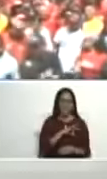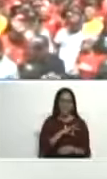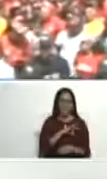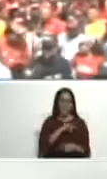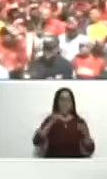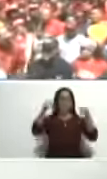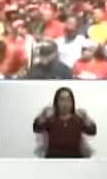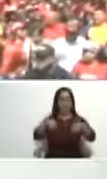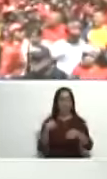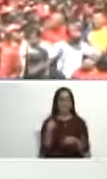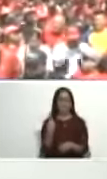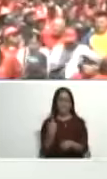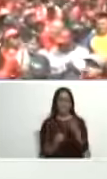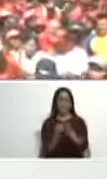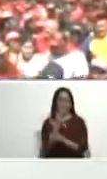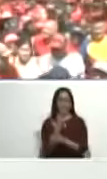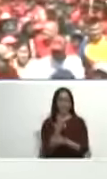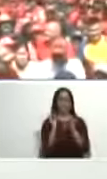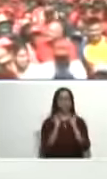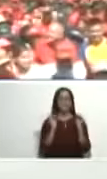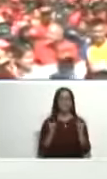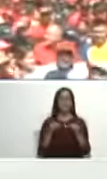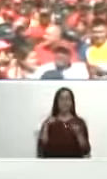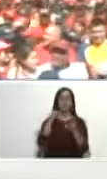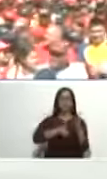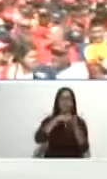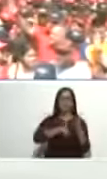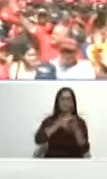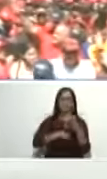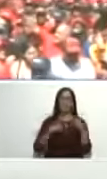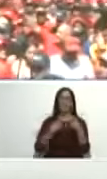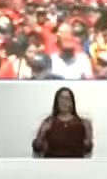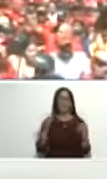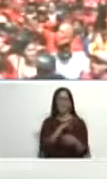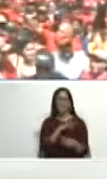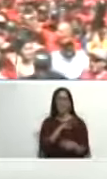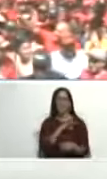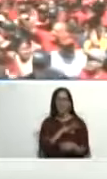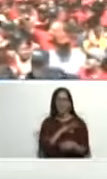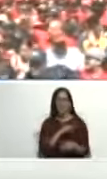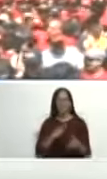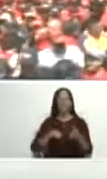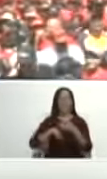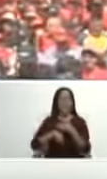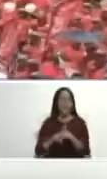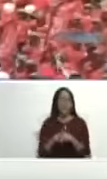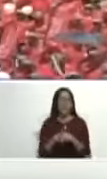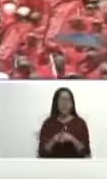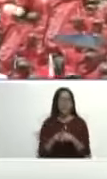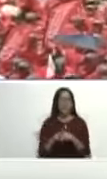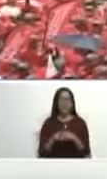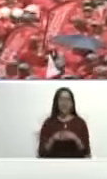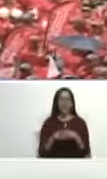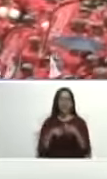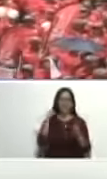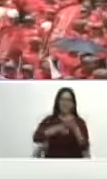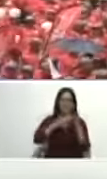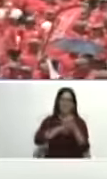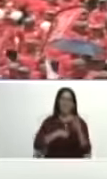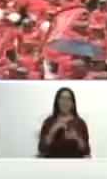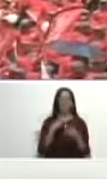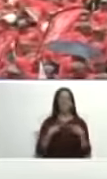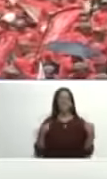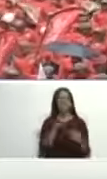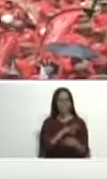Hoy, primero de mayo, lo llamo a una batalla en las redes sociales. Vamos a dar una batalla en las redes